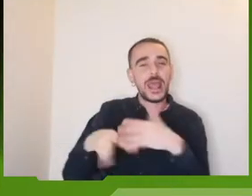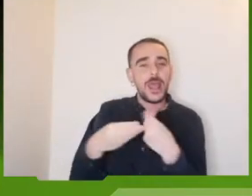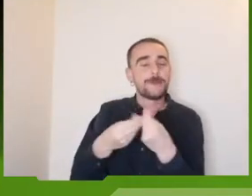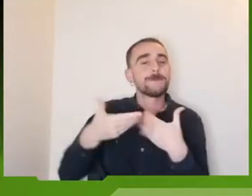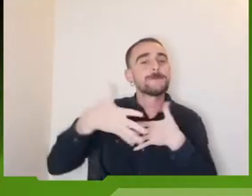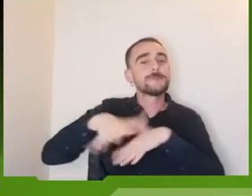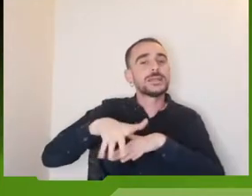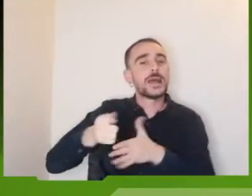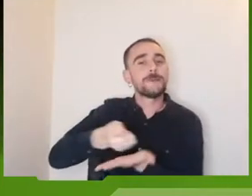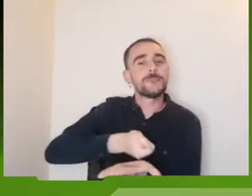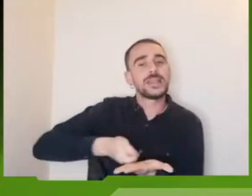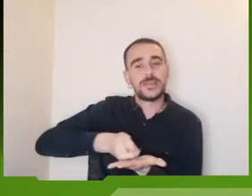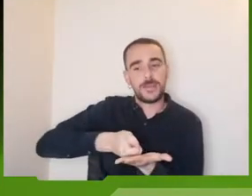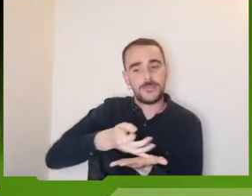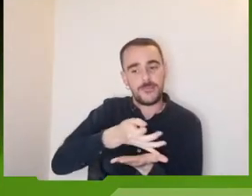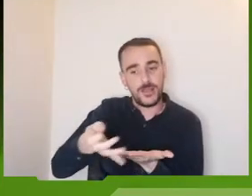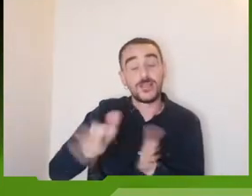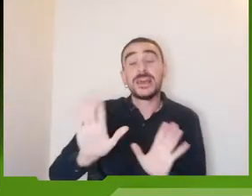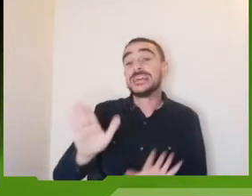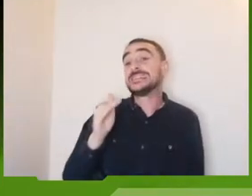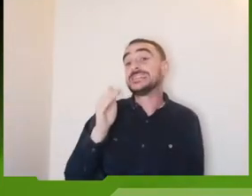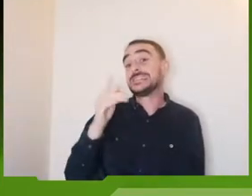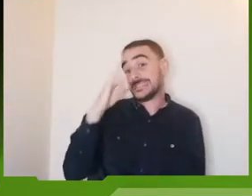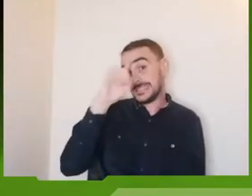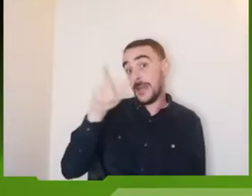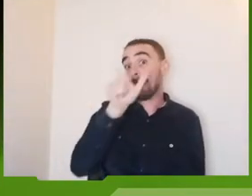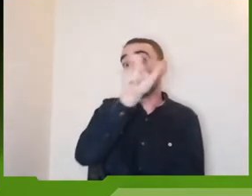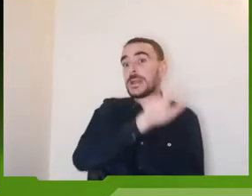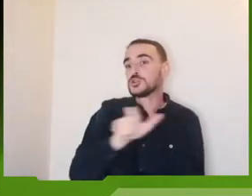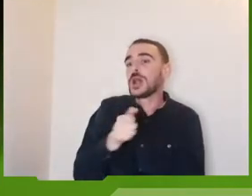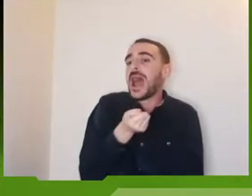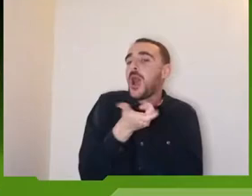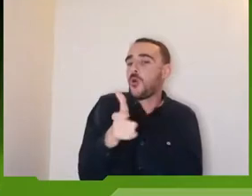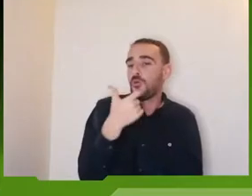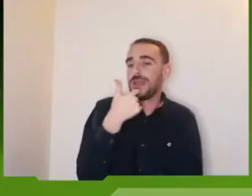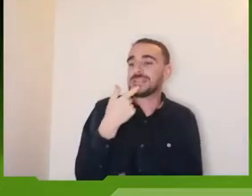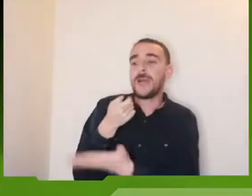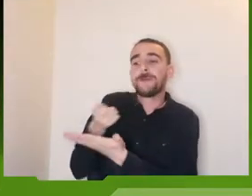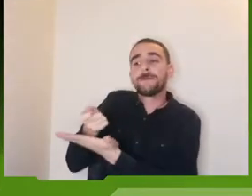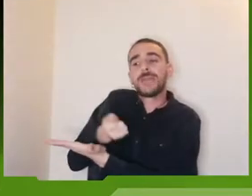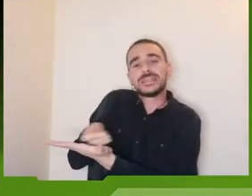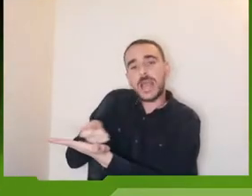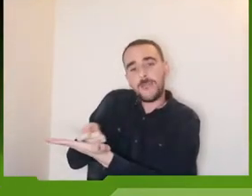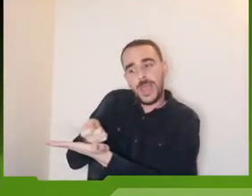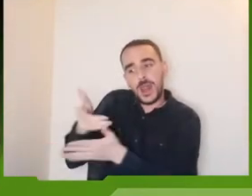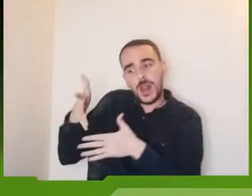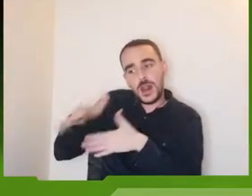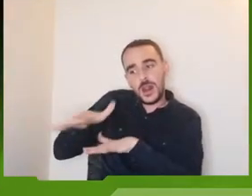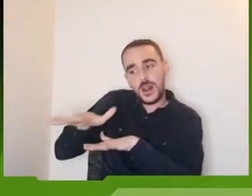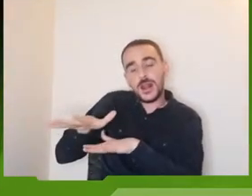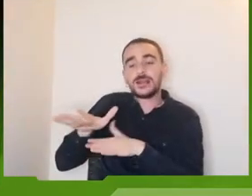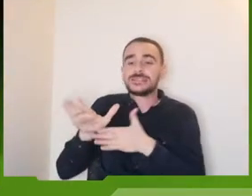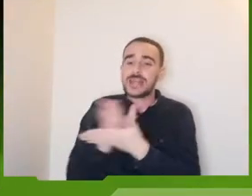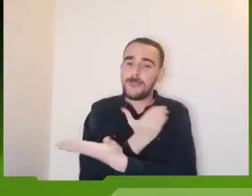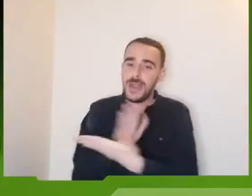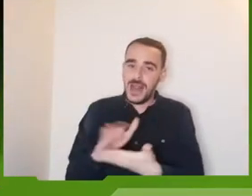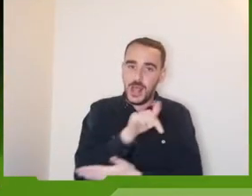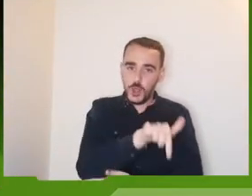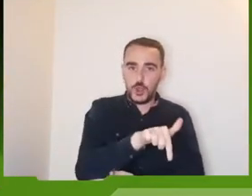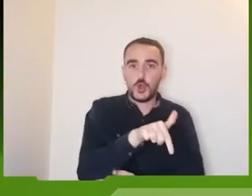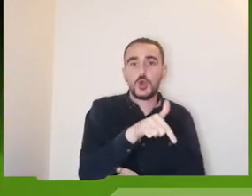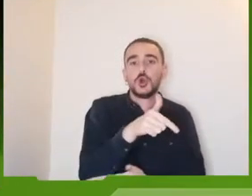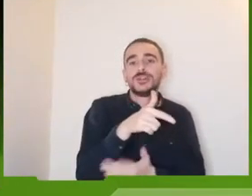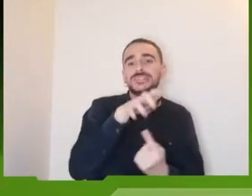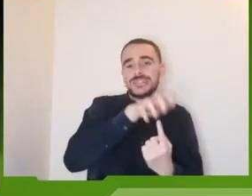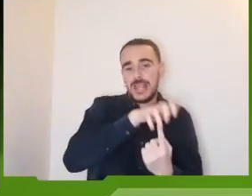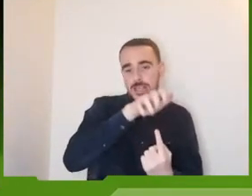hace la bechamel por una banda y, y lo que sea, en este caso las setas por otro, pero yo creo que queda súper guay hacerlo a